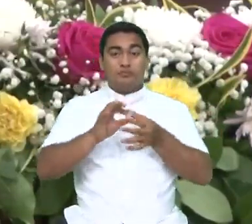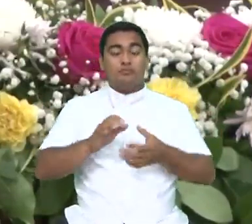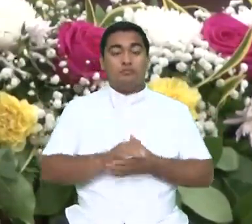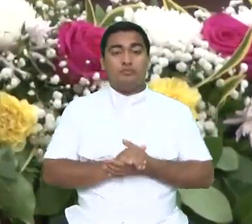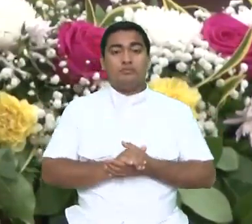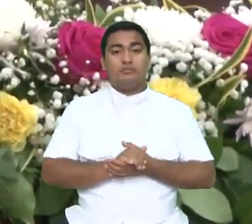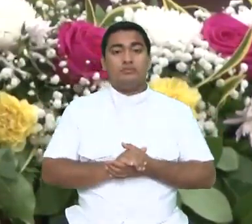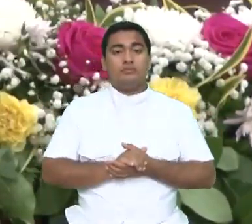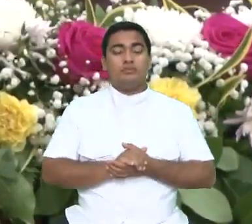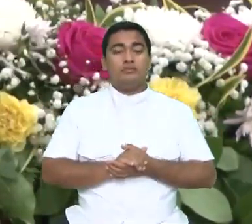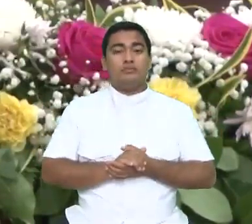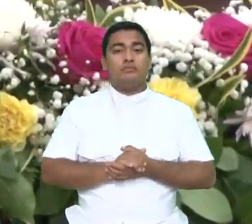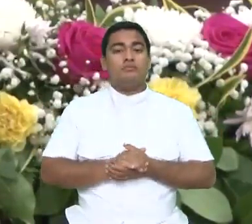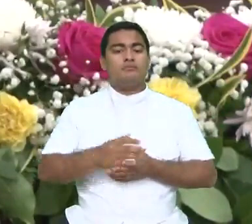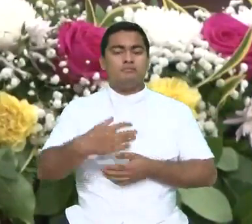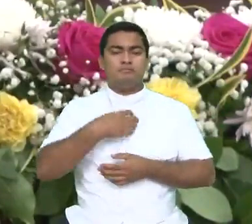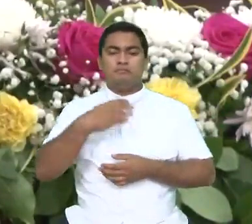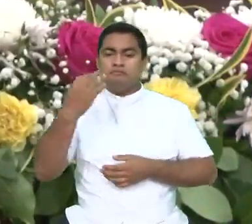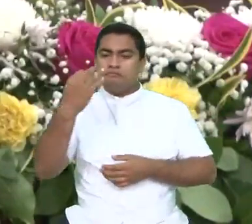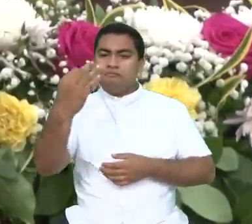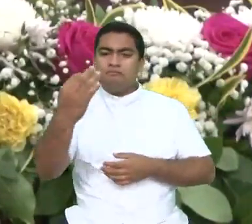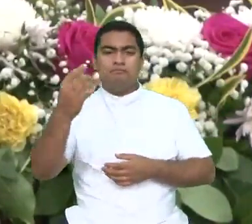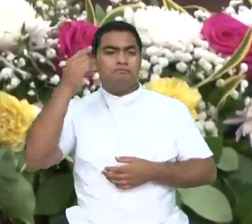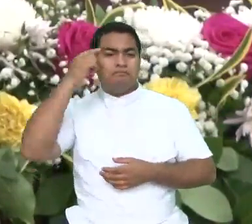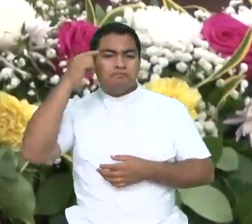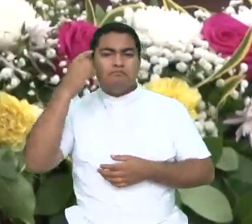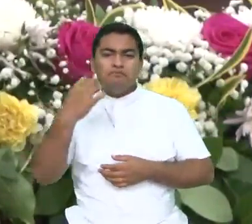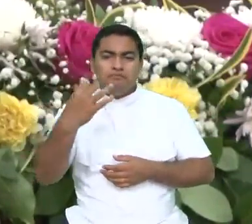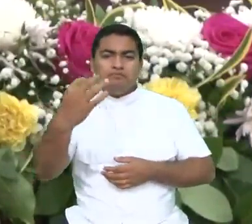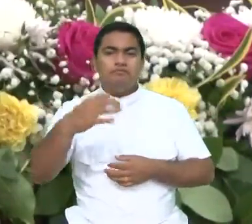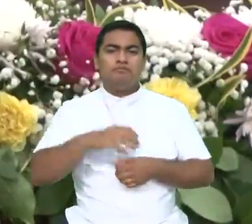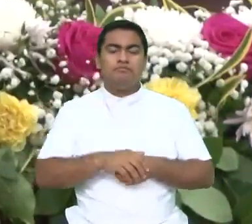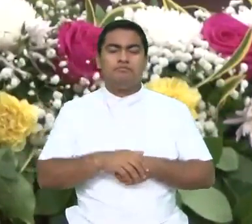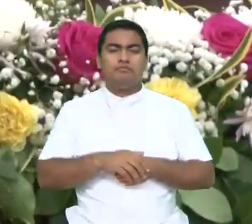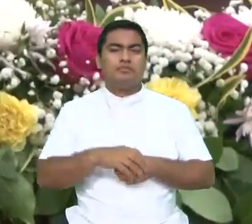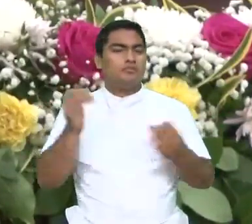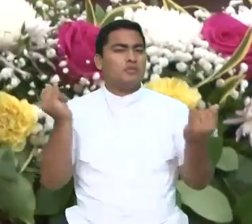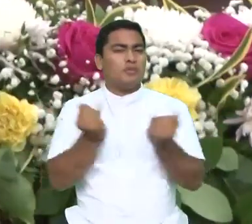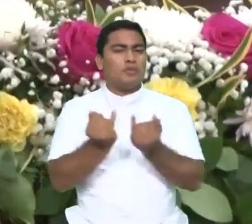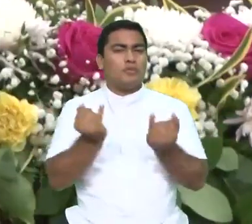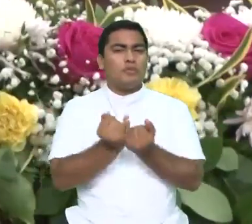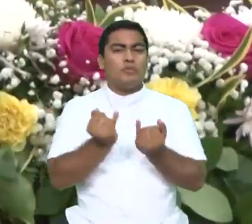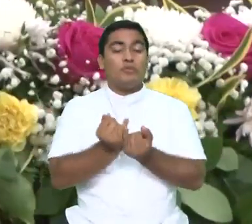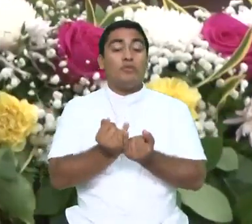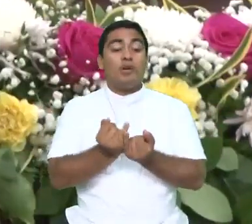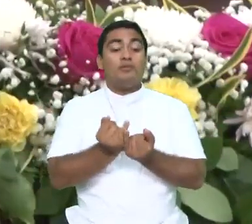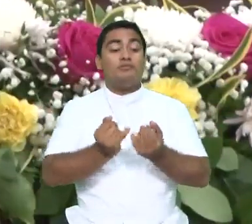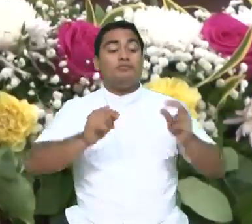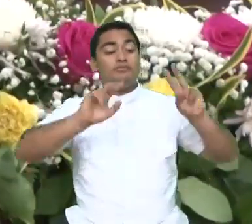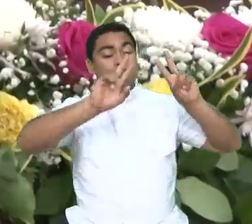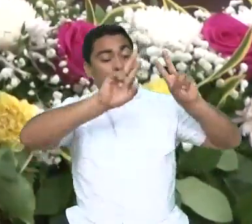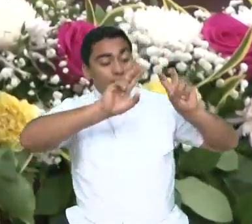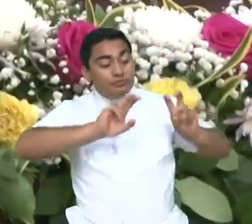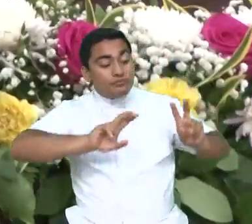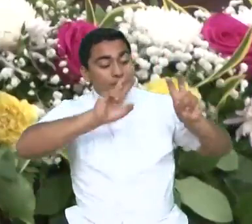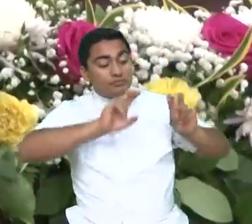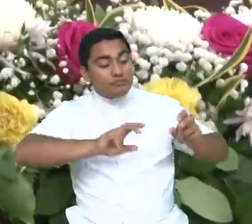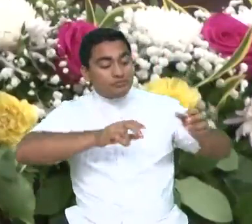Pero eso no lo debemos de proponer. De la misma forma en que tenemos que revisar la